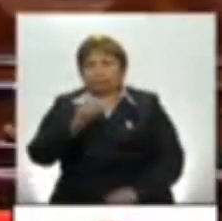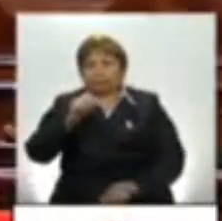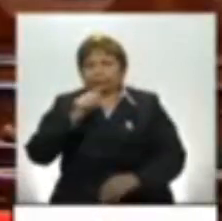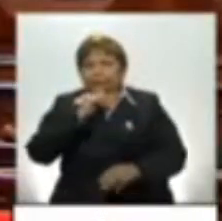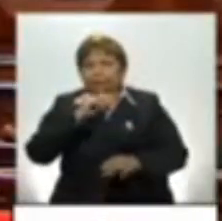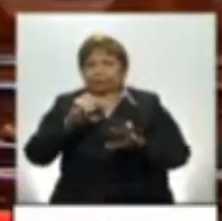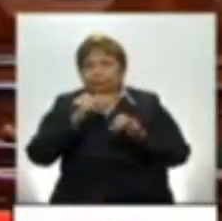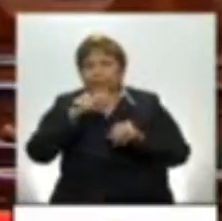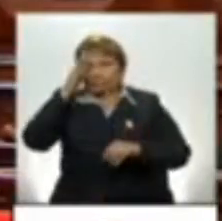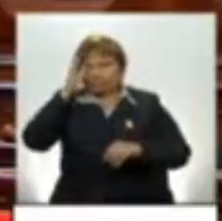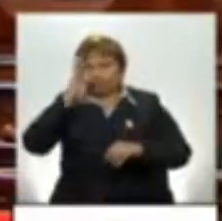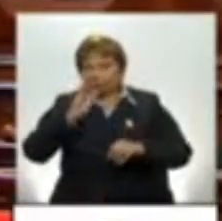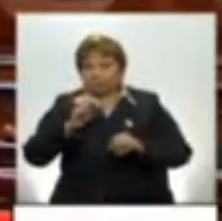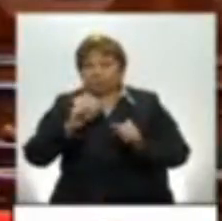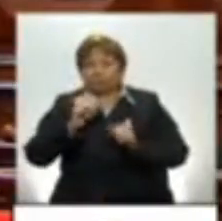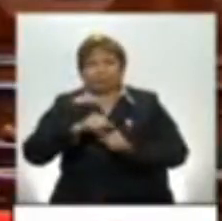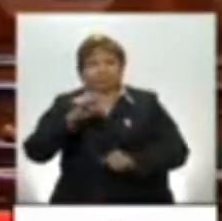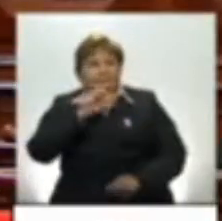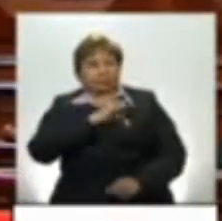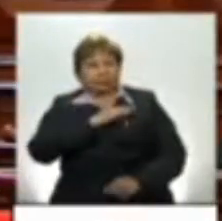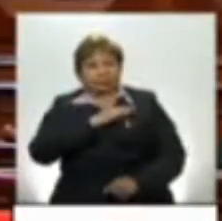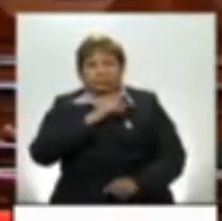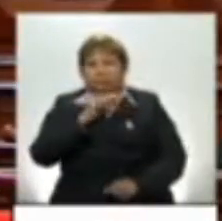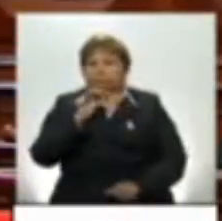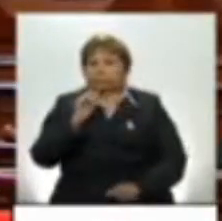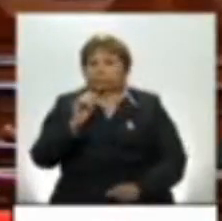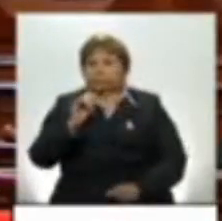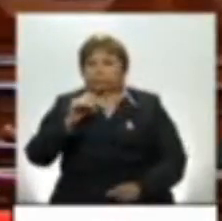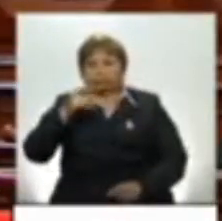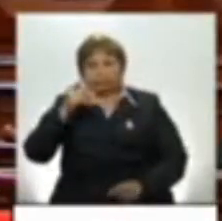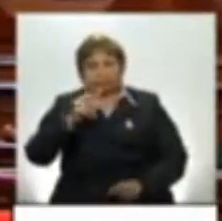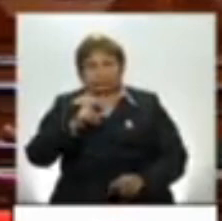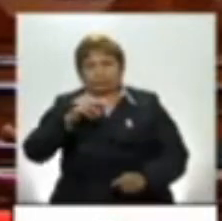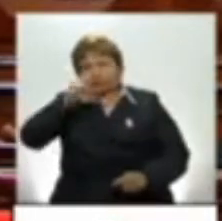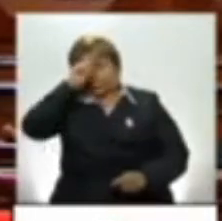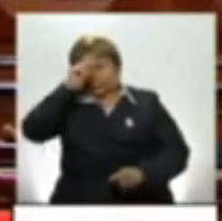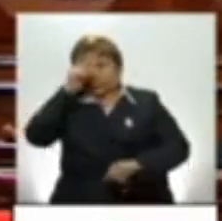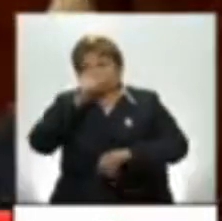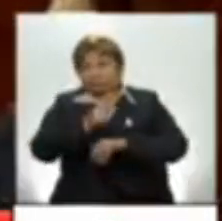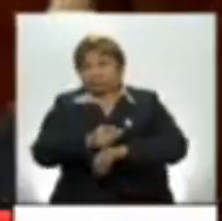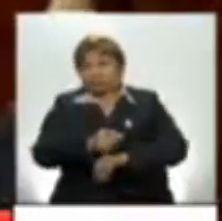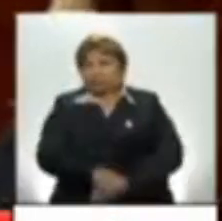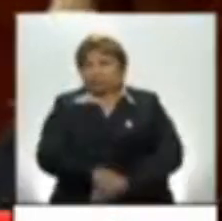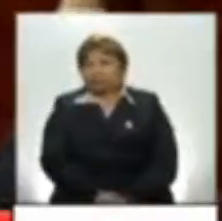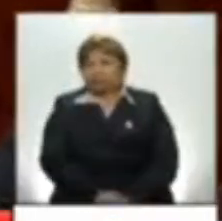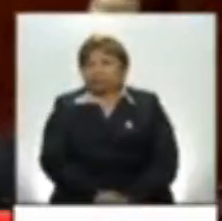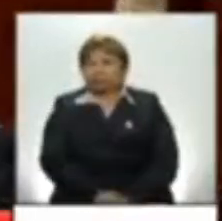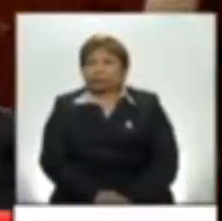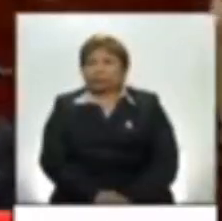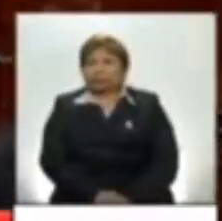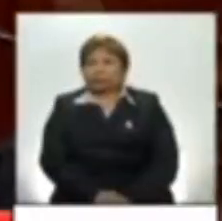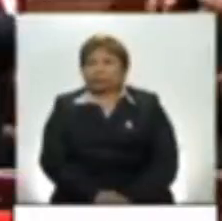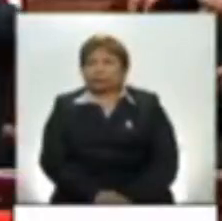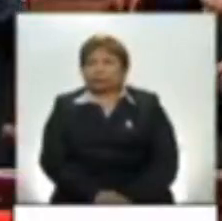hace, que Dios y la patria la premien, sino que él y la nación se lo demanden.